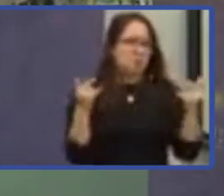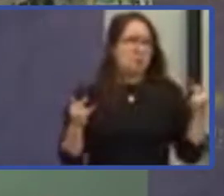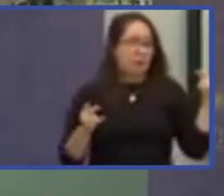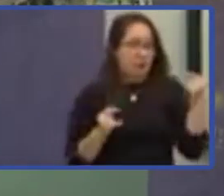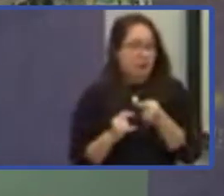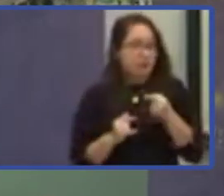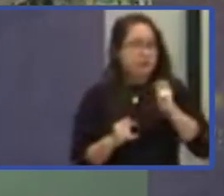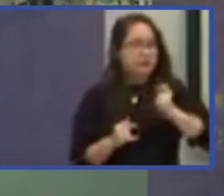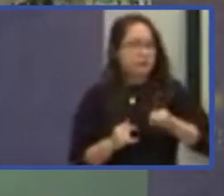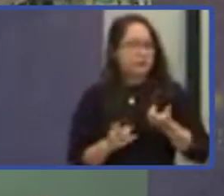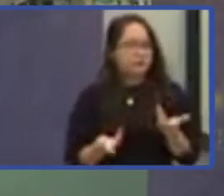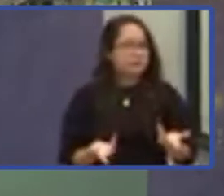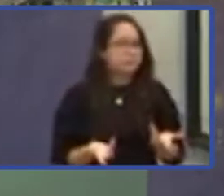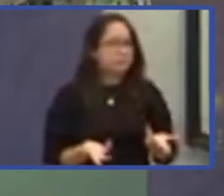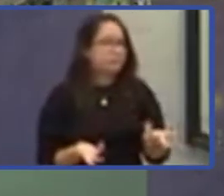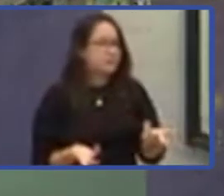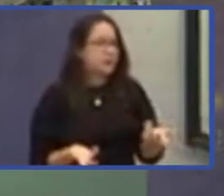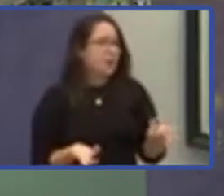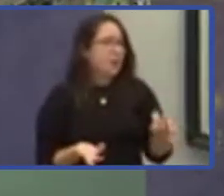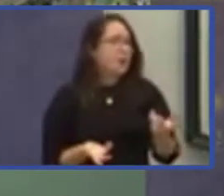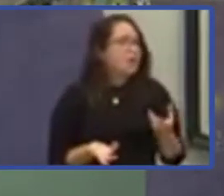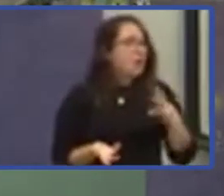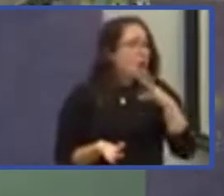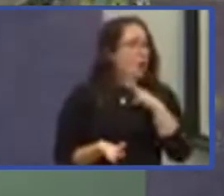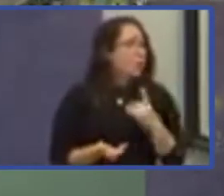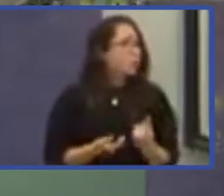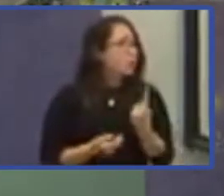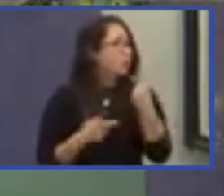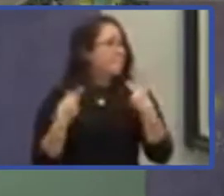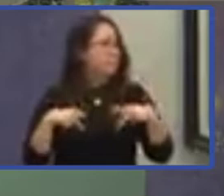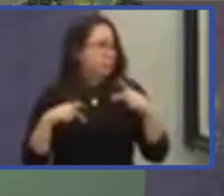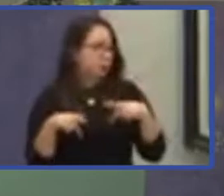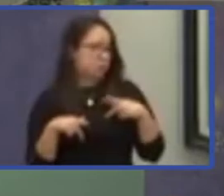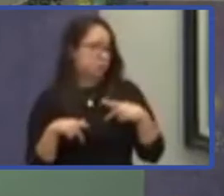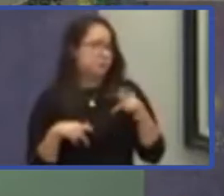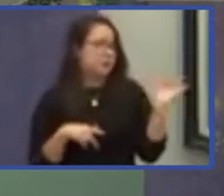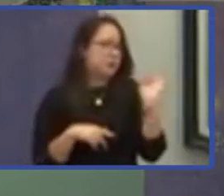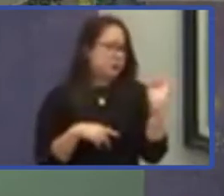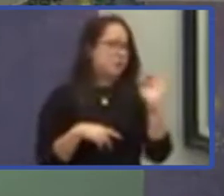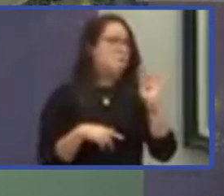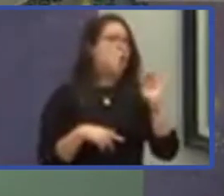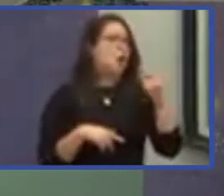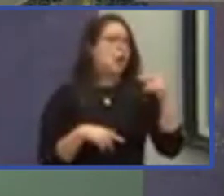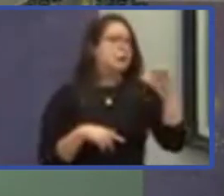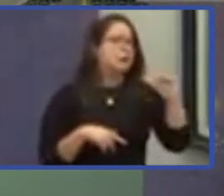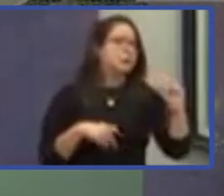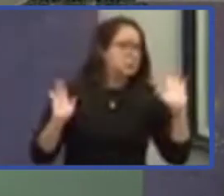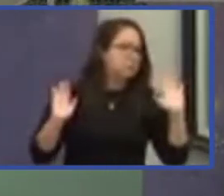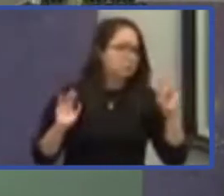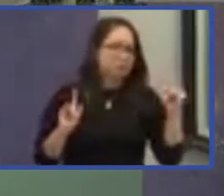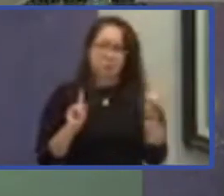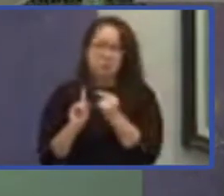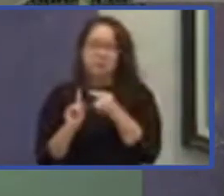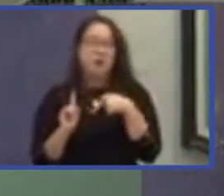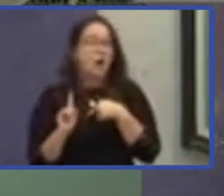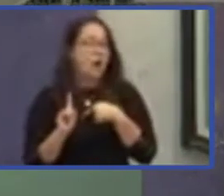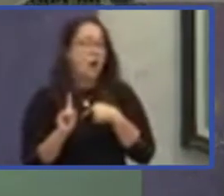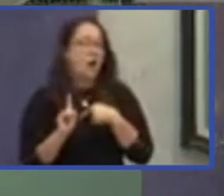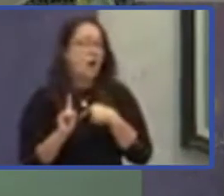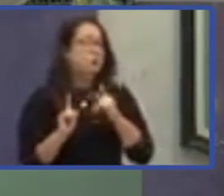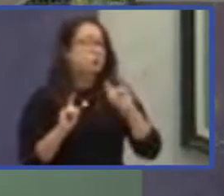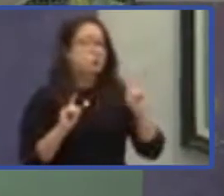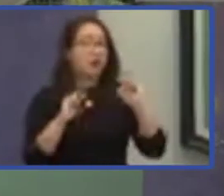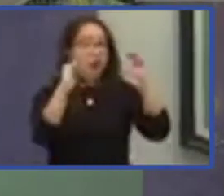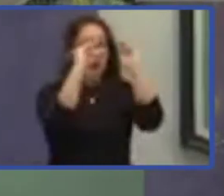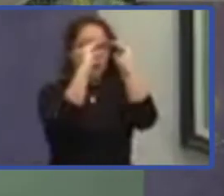de que una persona que probablemente es Borges mismo va a un sótano en una casa